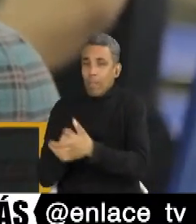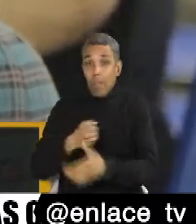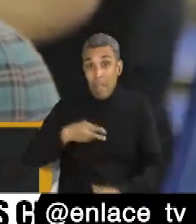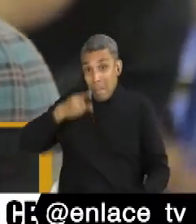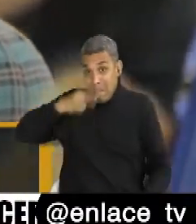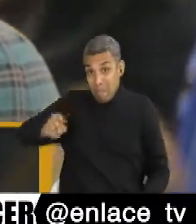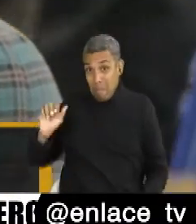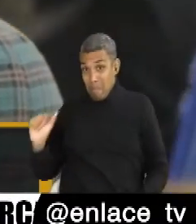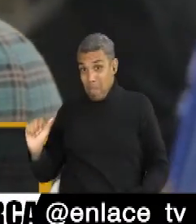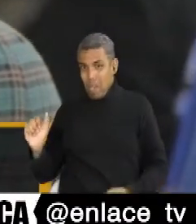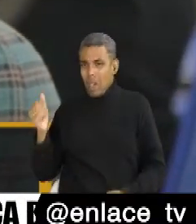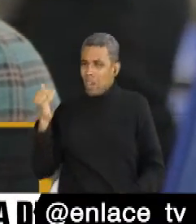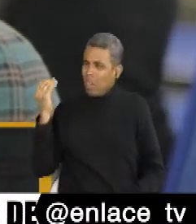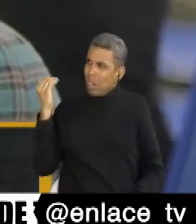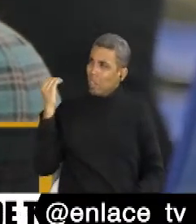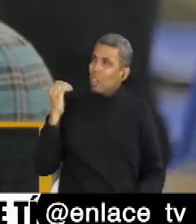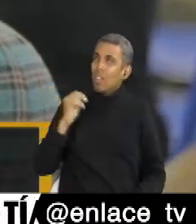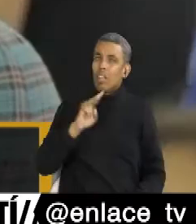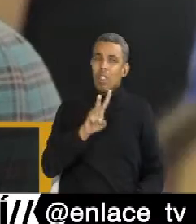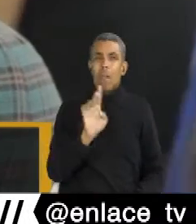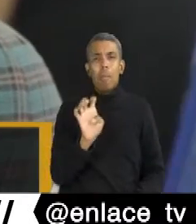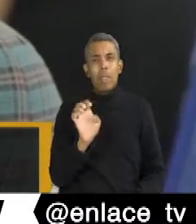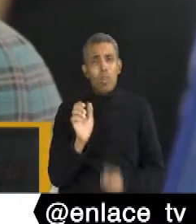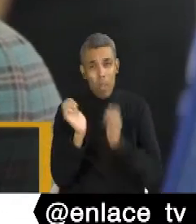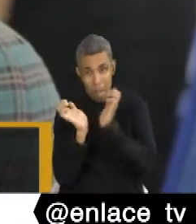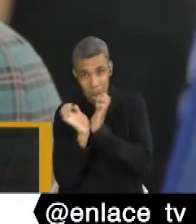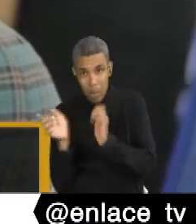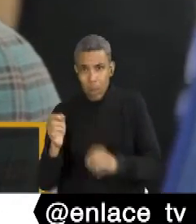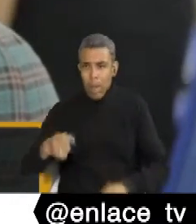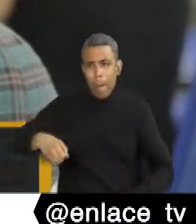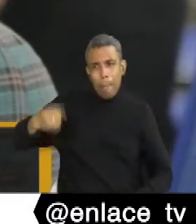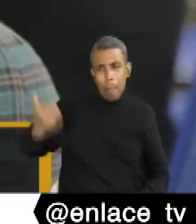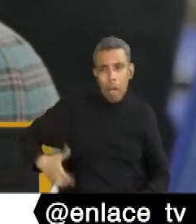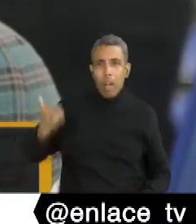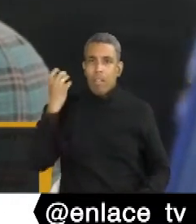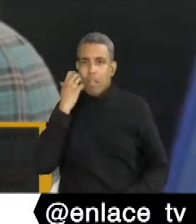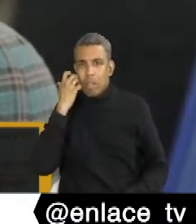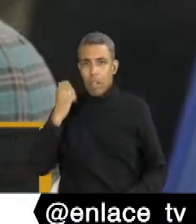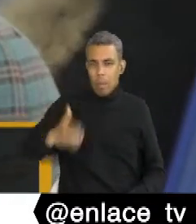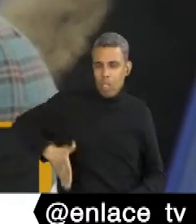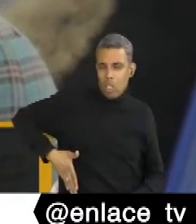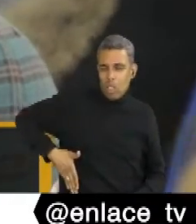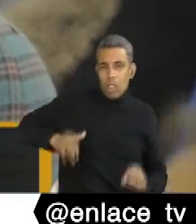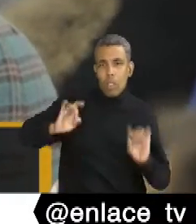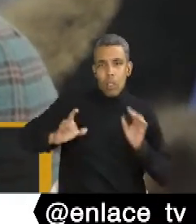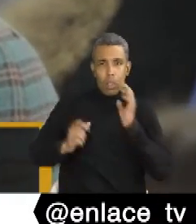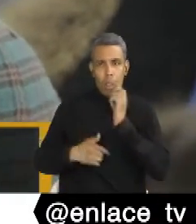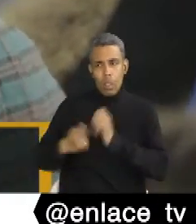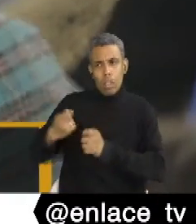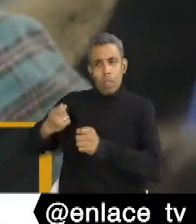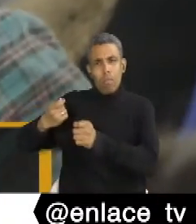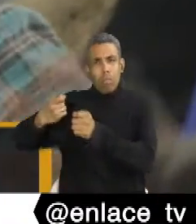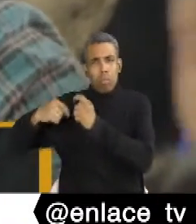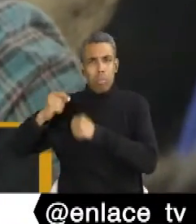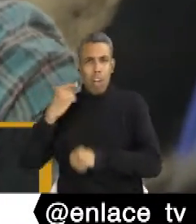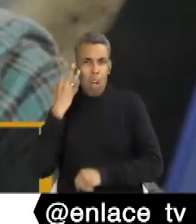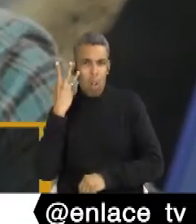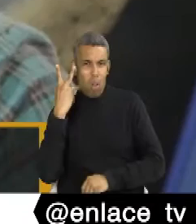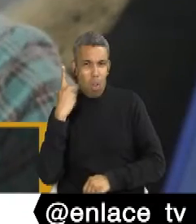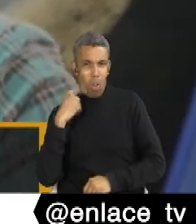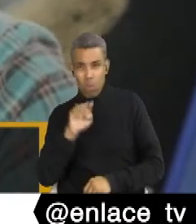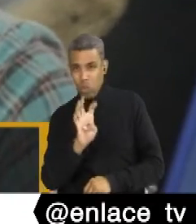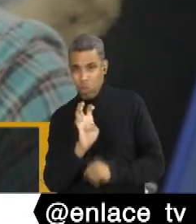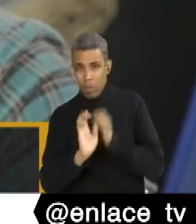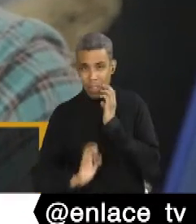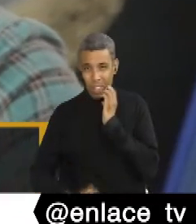me la hospitalizaron el 29 de mayo. A los 7 días le dieron la salida y pues por yo no contar con